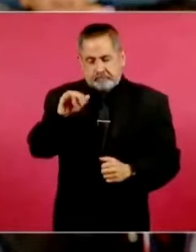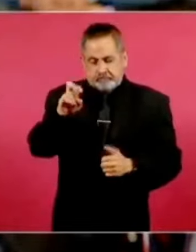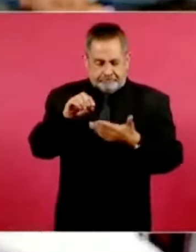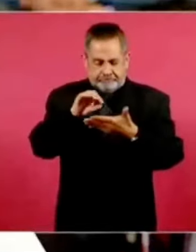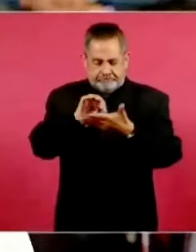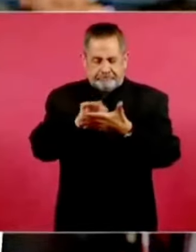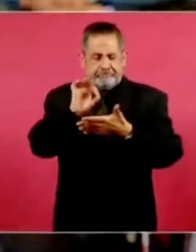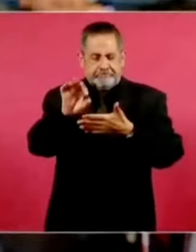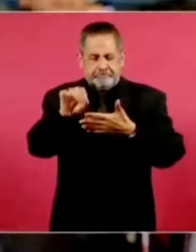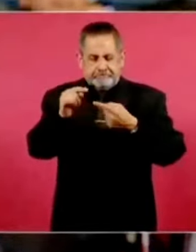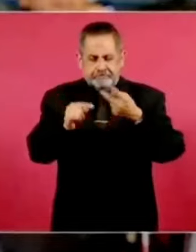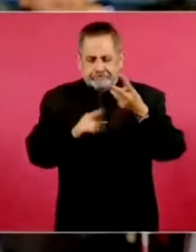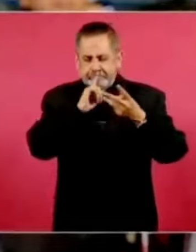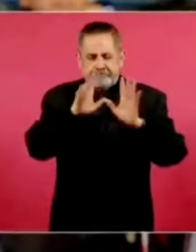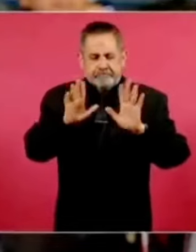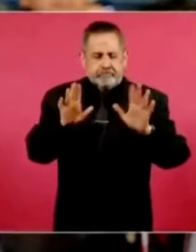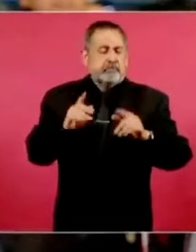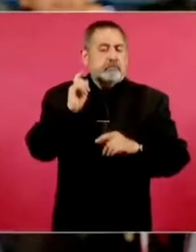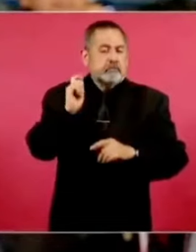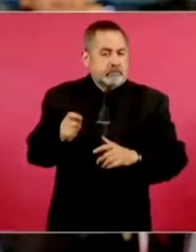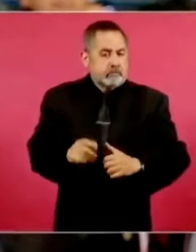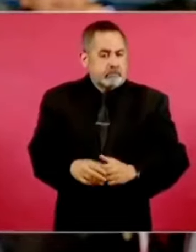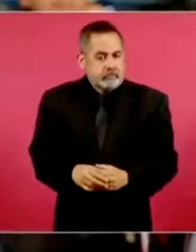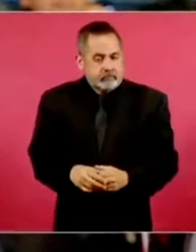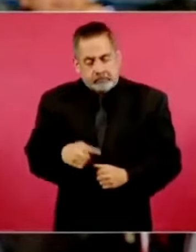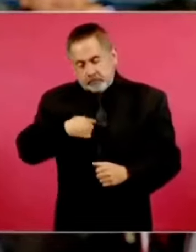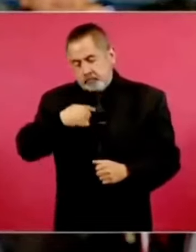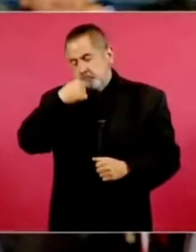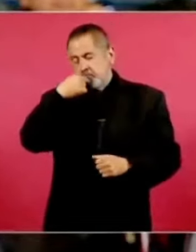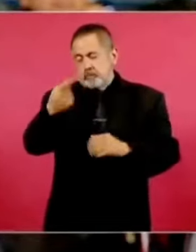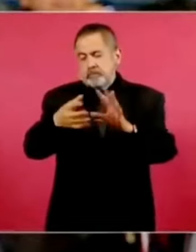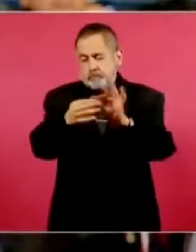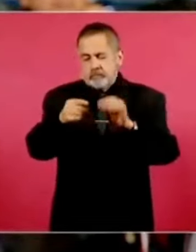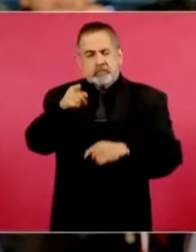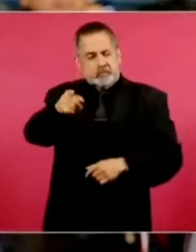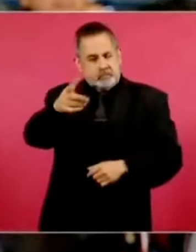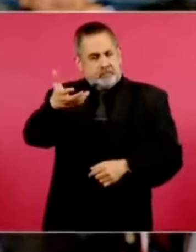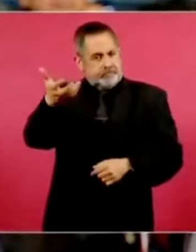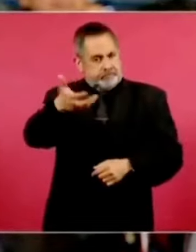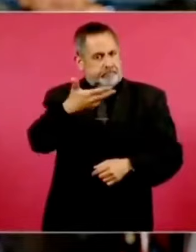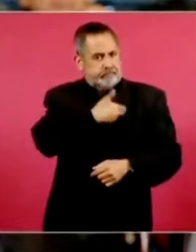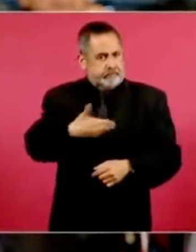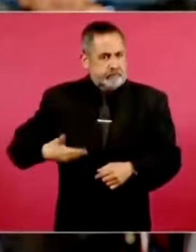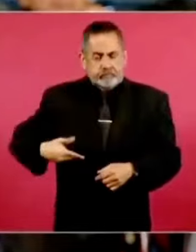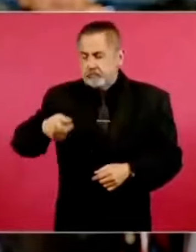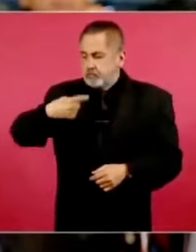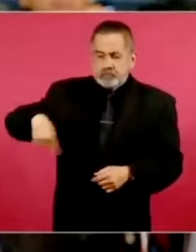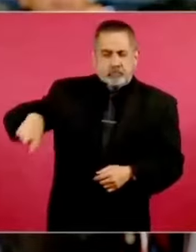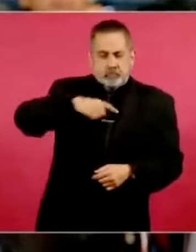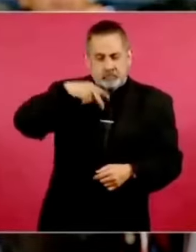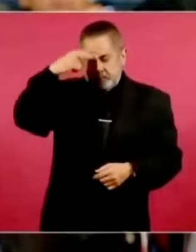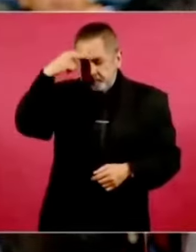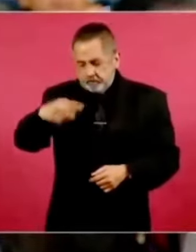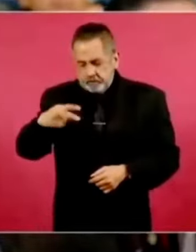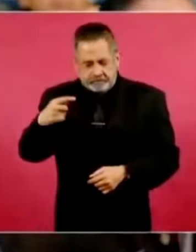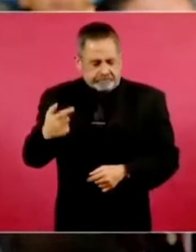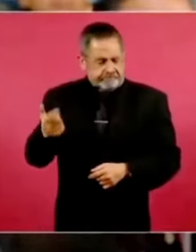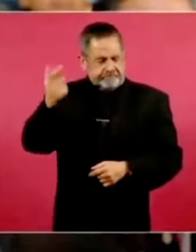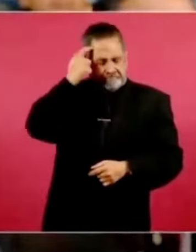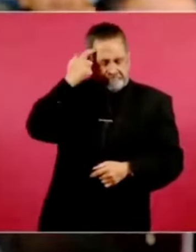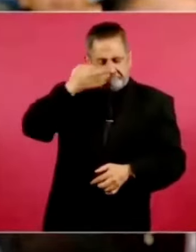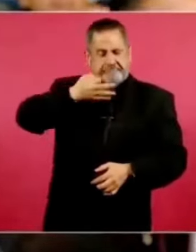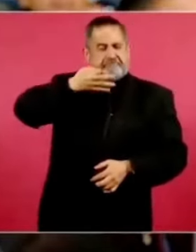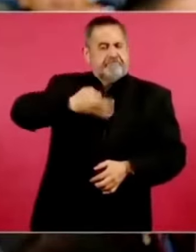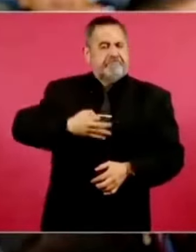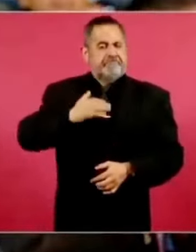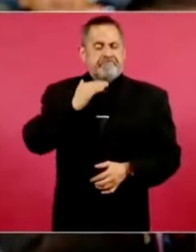dar más datos. Quiero decirle que pues usted ha hecho que nosotros como mexicanos tengamos la cabeza digna